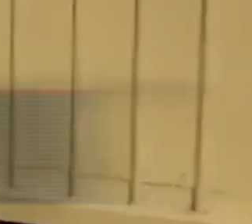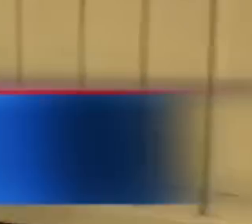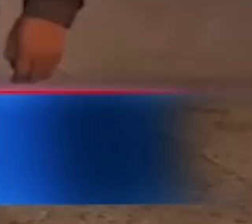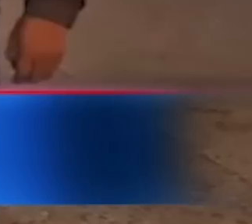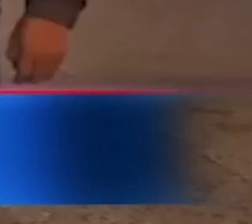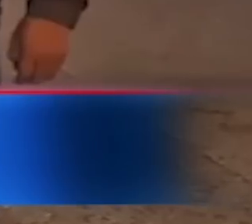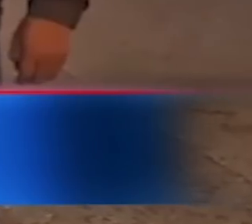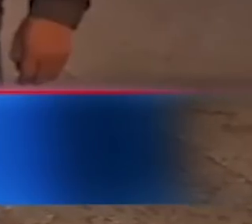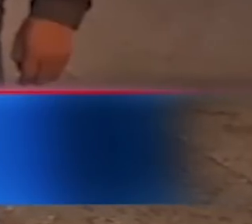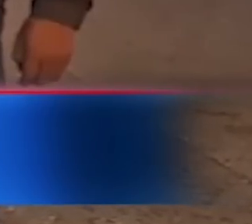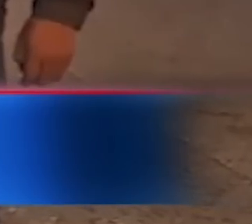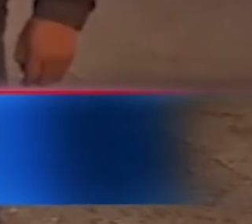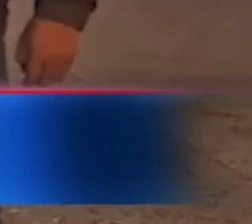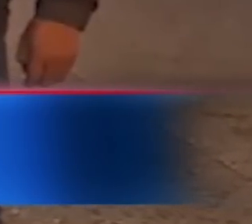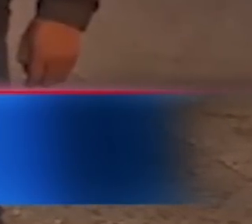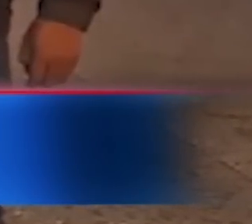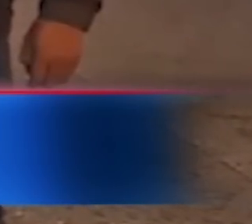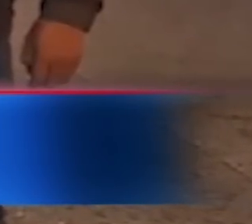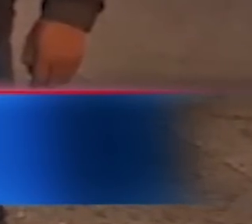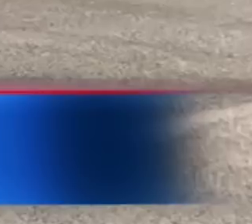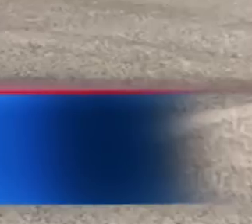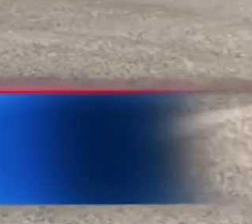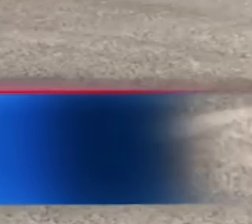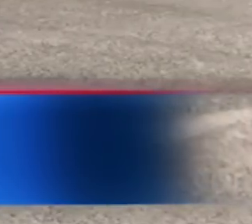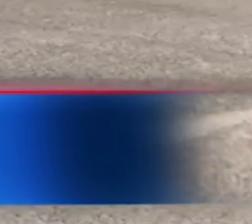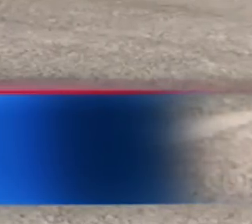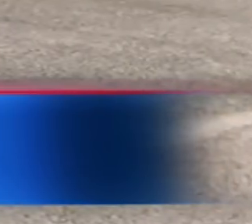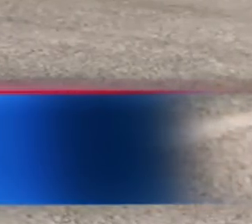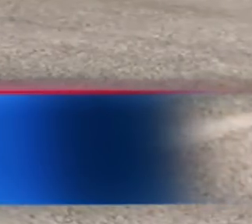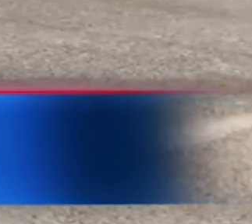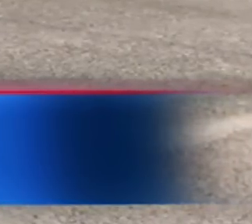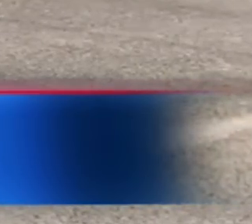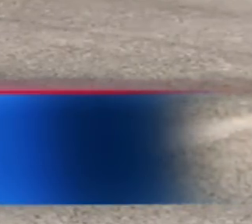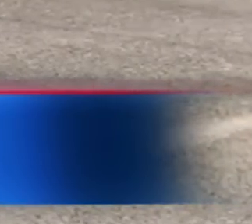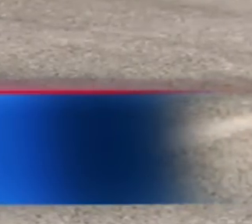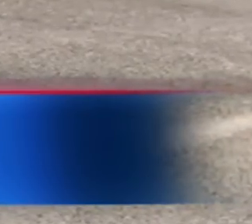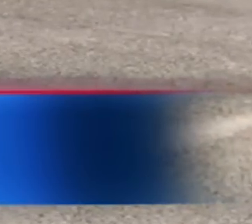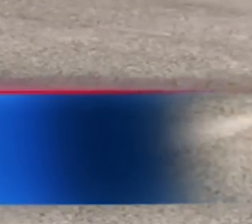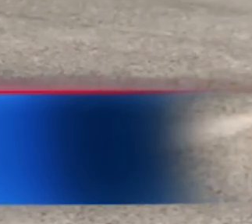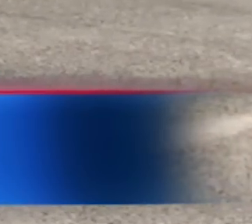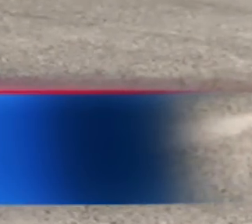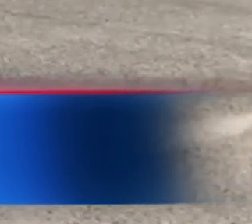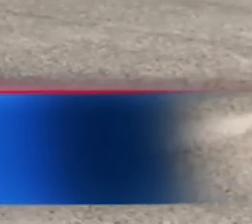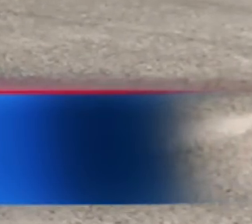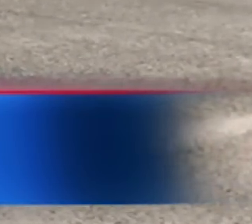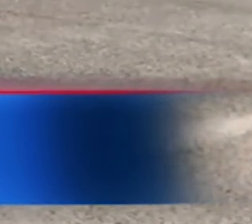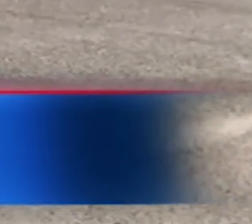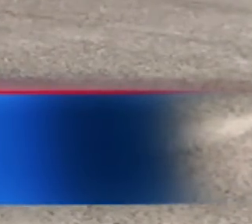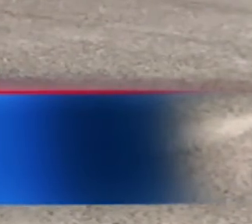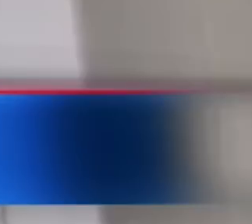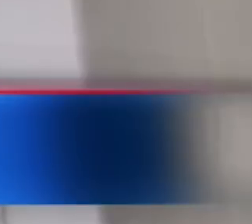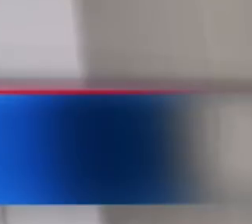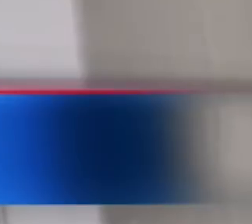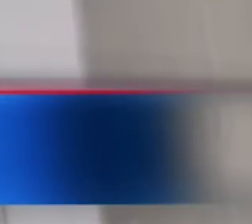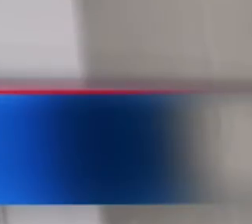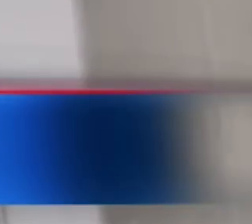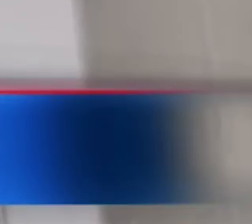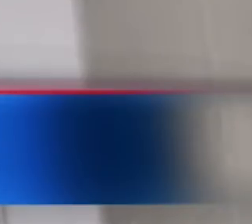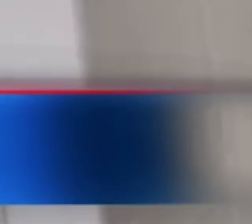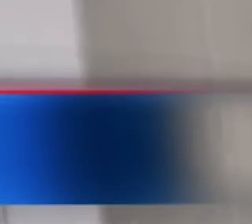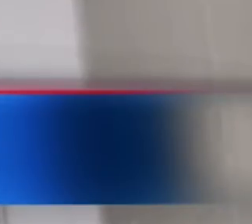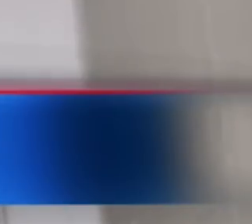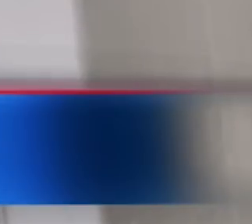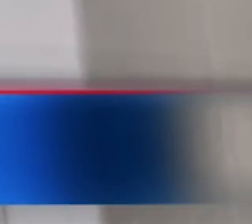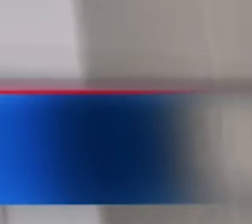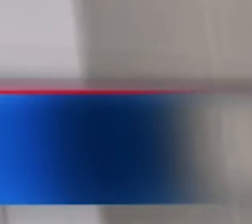aprehensión de este ciudadano. Otro elemento importante es que esta operación tuvo una cooperación internacional. El trabajo es coordinado